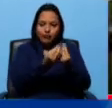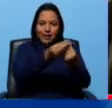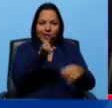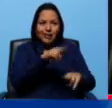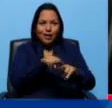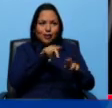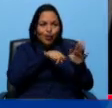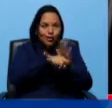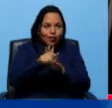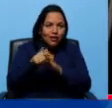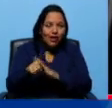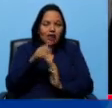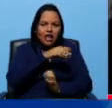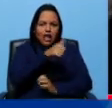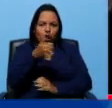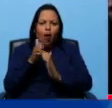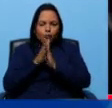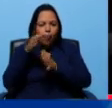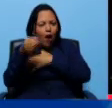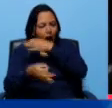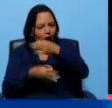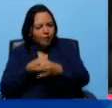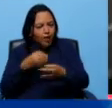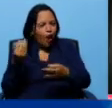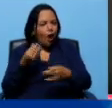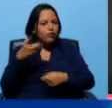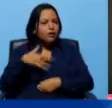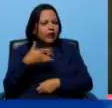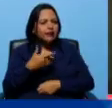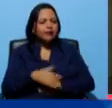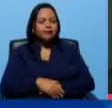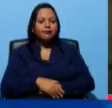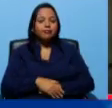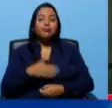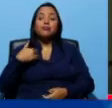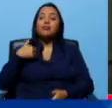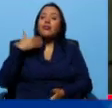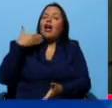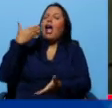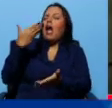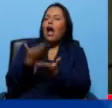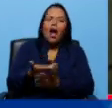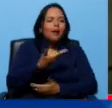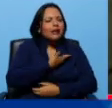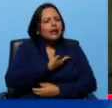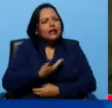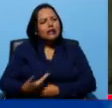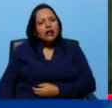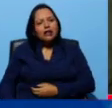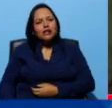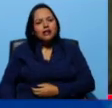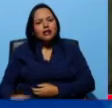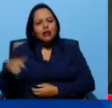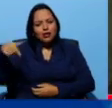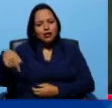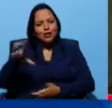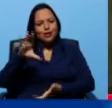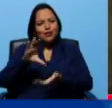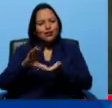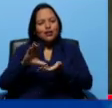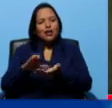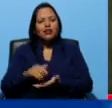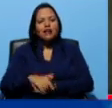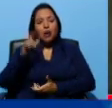niñas. Adriana, directora, ¿qué nos dice? ¿Cómo te sientes? Agradecida, presidente. Desde Calabozo,